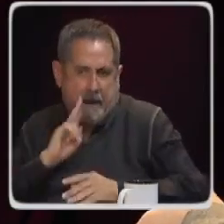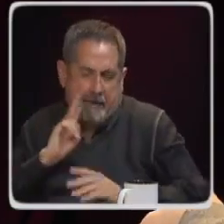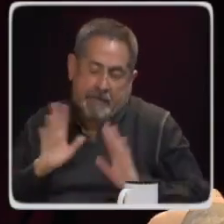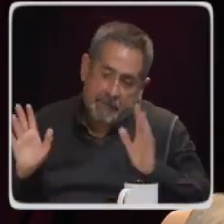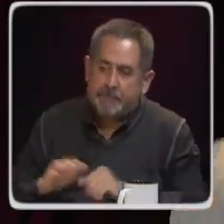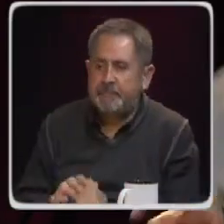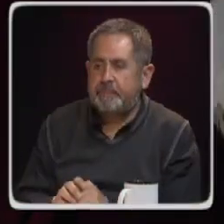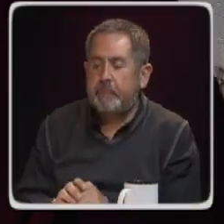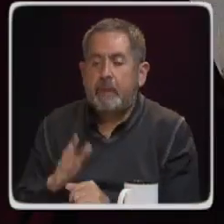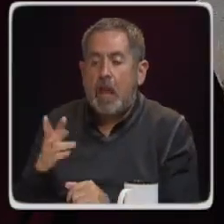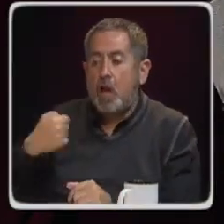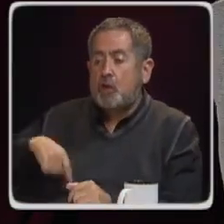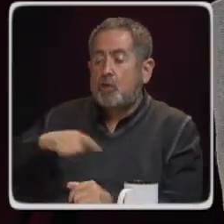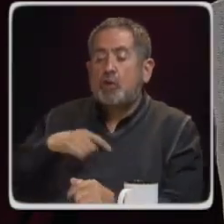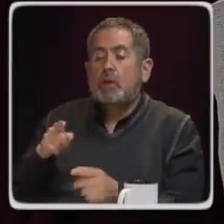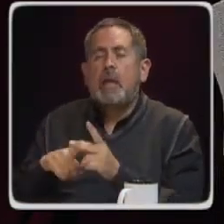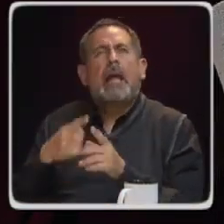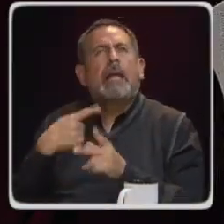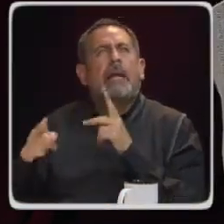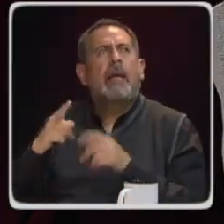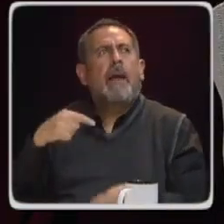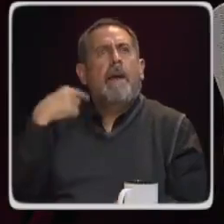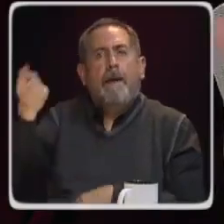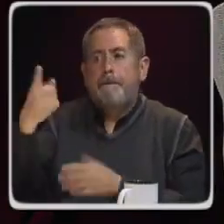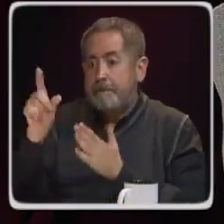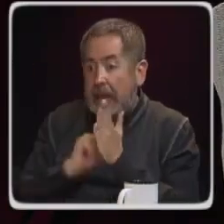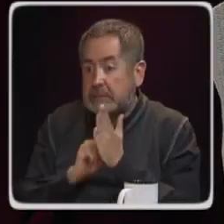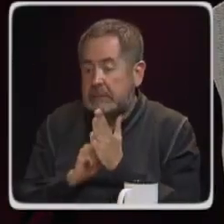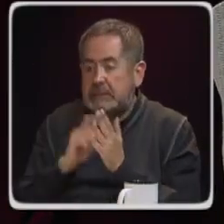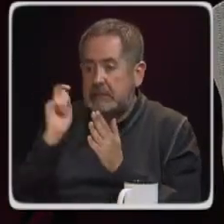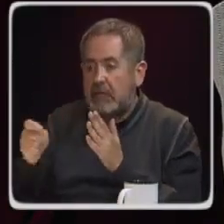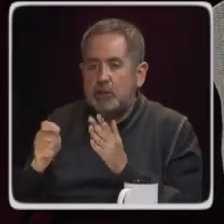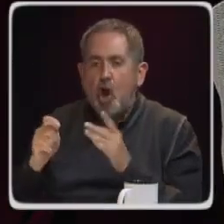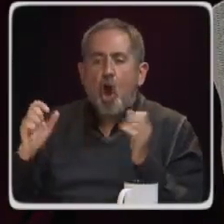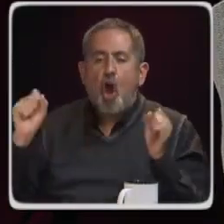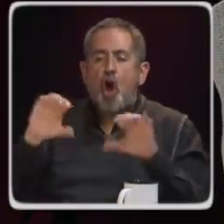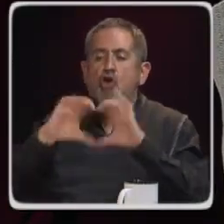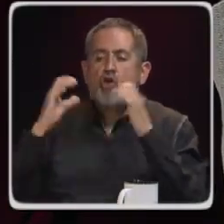Sí, por ejemplo, hablando de la educación, en educación especial, en educación inclusiva,